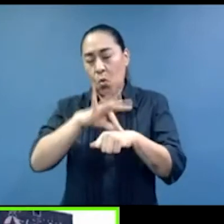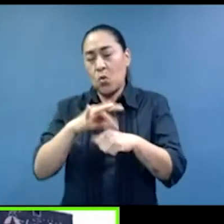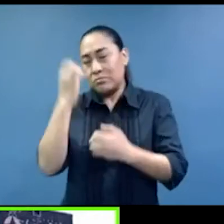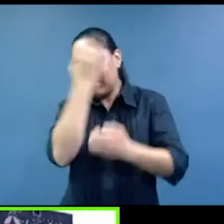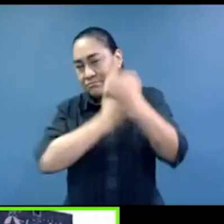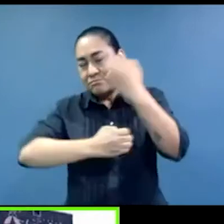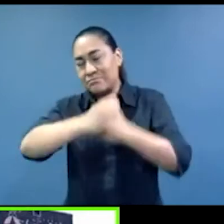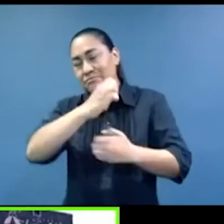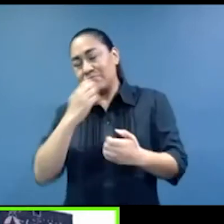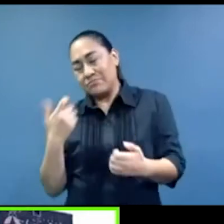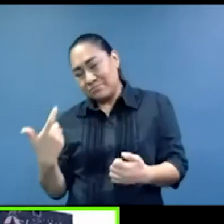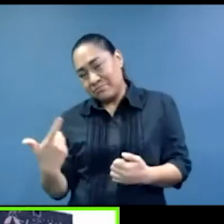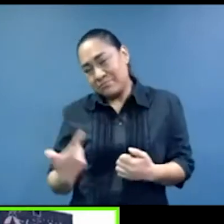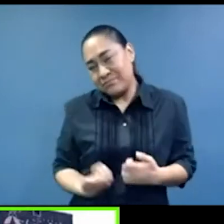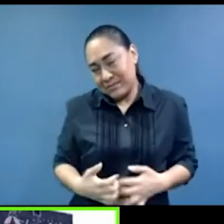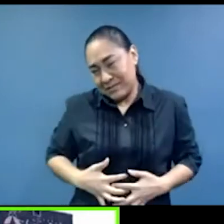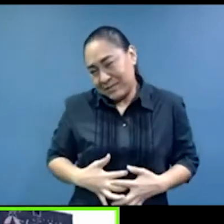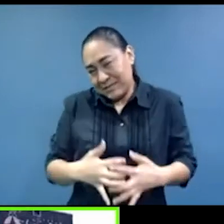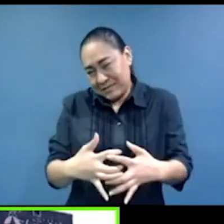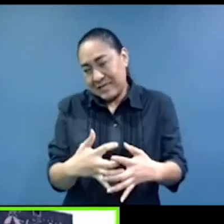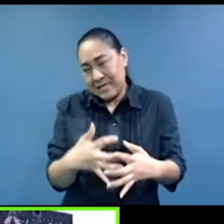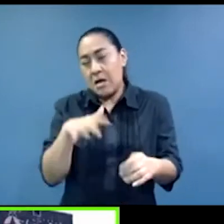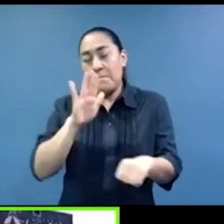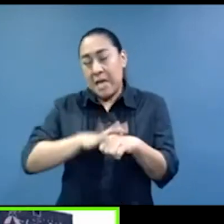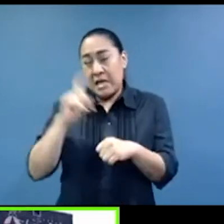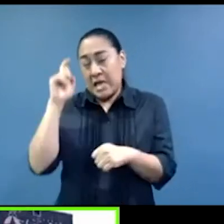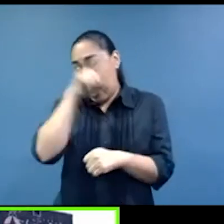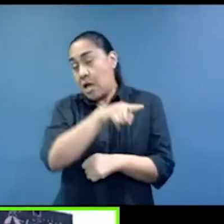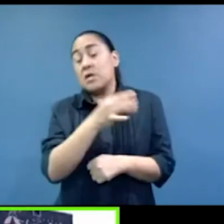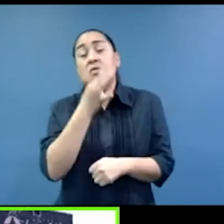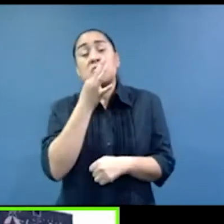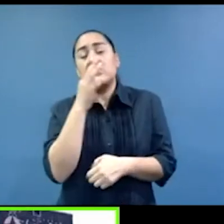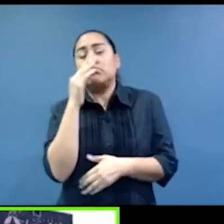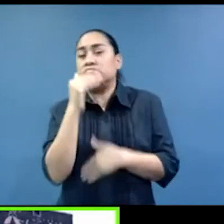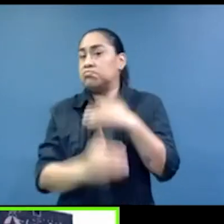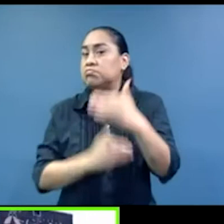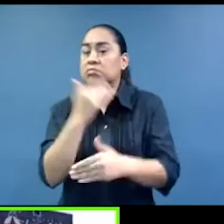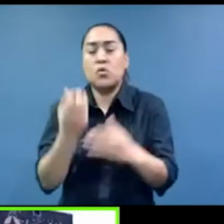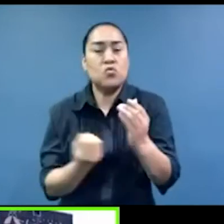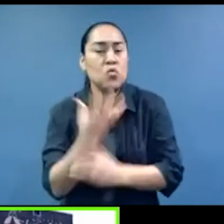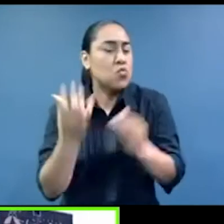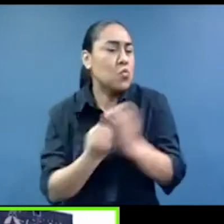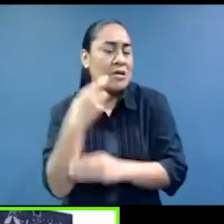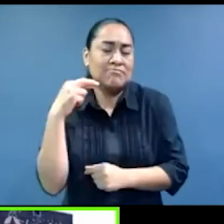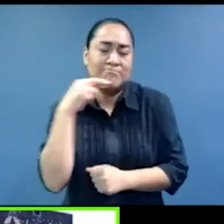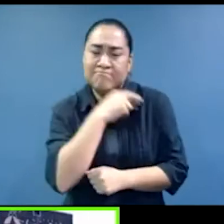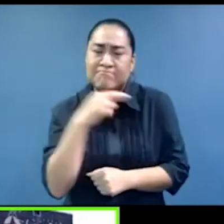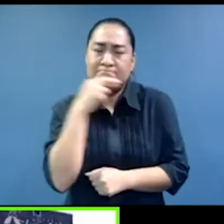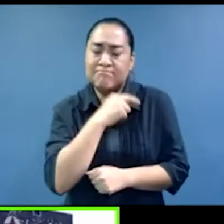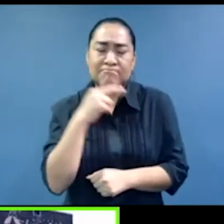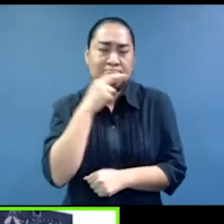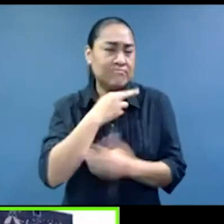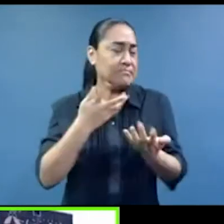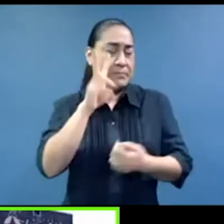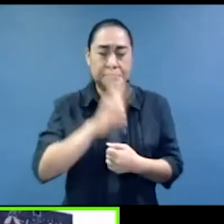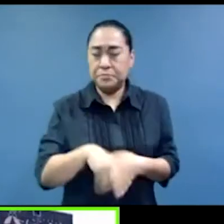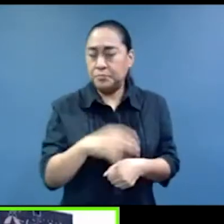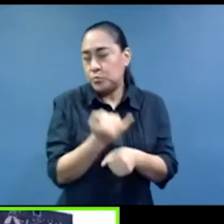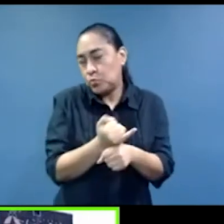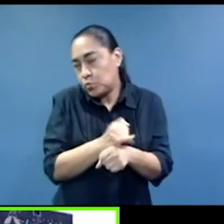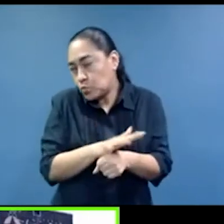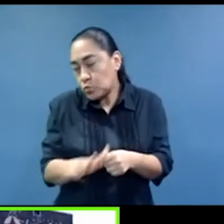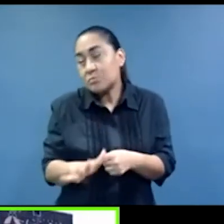técnicas de alta complejidad, avanza de manera acelerada. Y es imposible pensar que en una